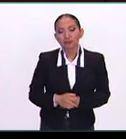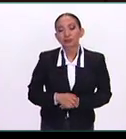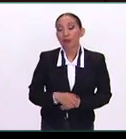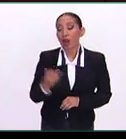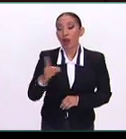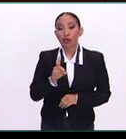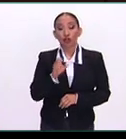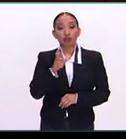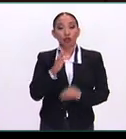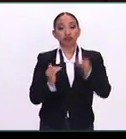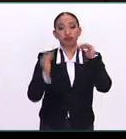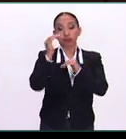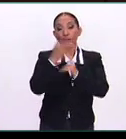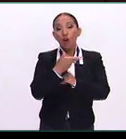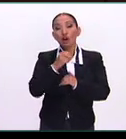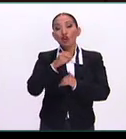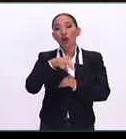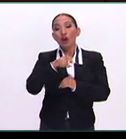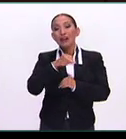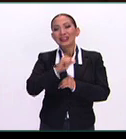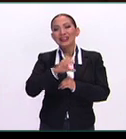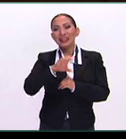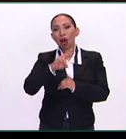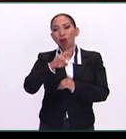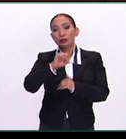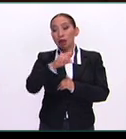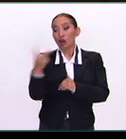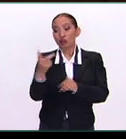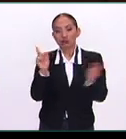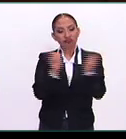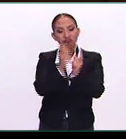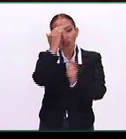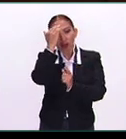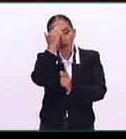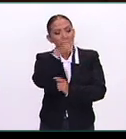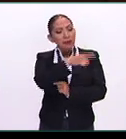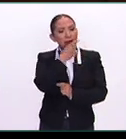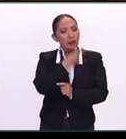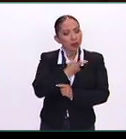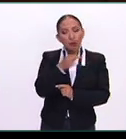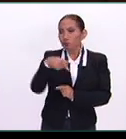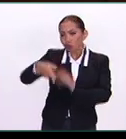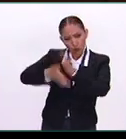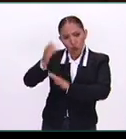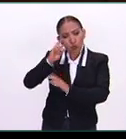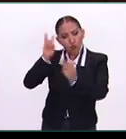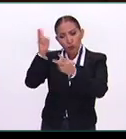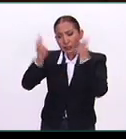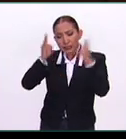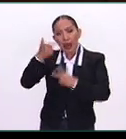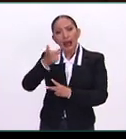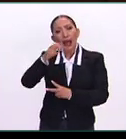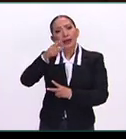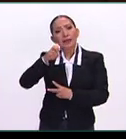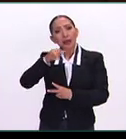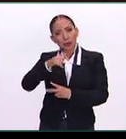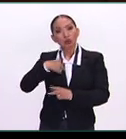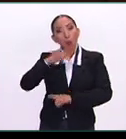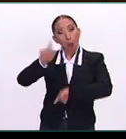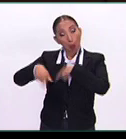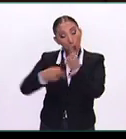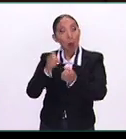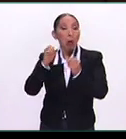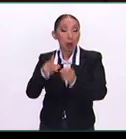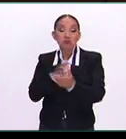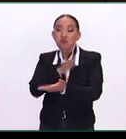un doctorado honoris causa. Entonces se conocían. Me dijo, ve a ver a Garibay. Fui. Y desde